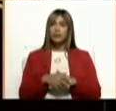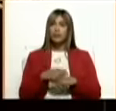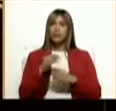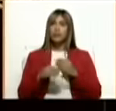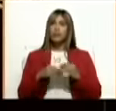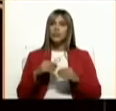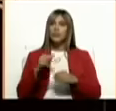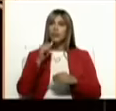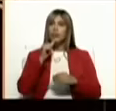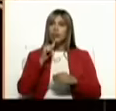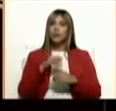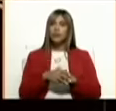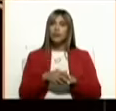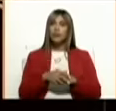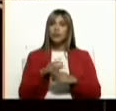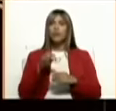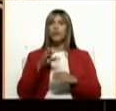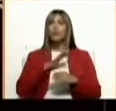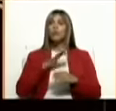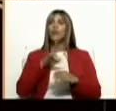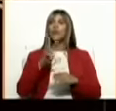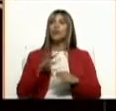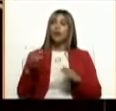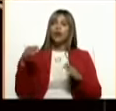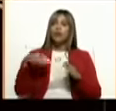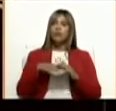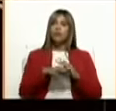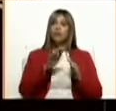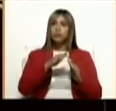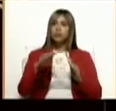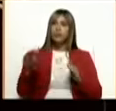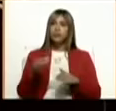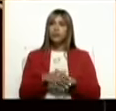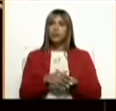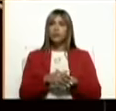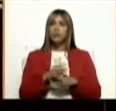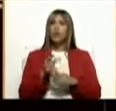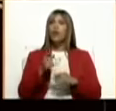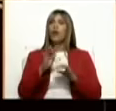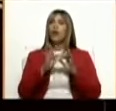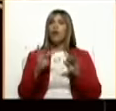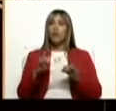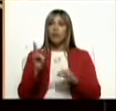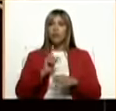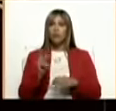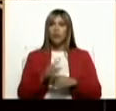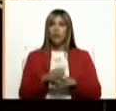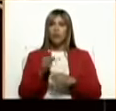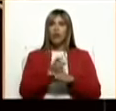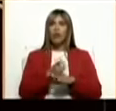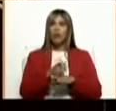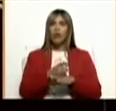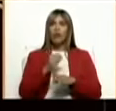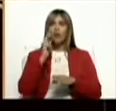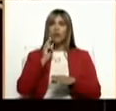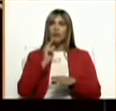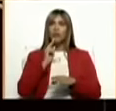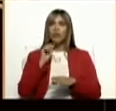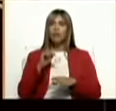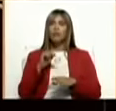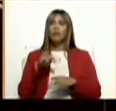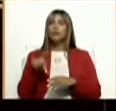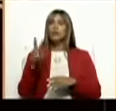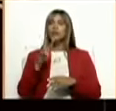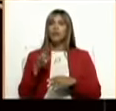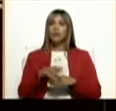aguas incontrovertiblemente venezolanas, querida presidenta, y no es la primera vez tampoco que el gobierno bolivariano de nuestra